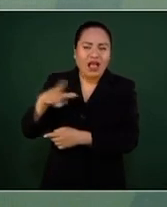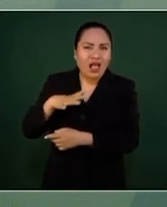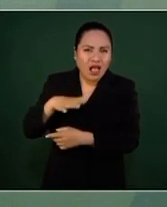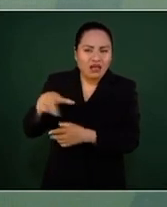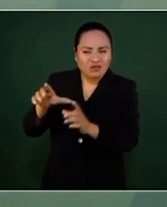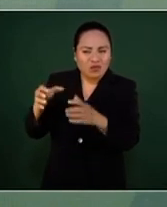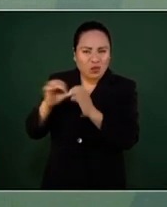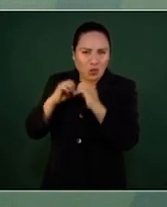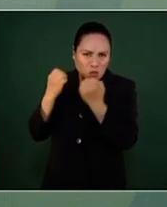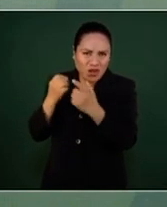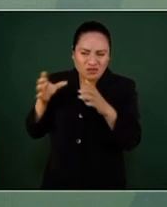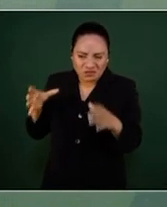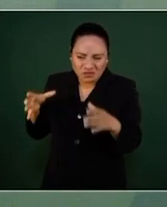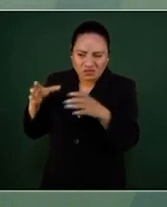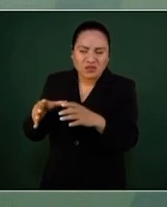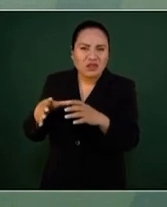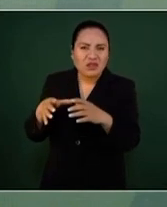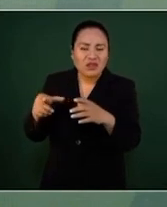políticos,